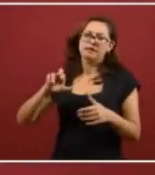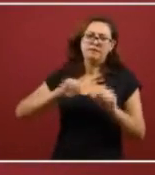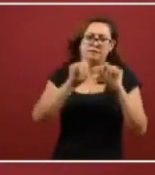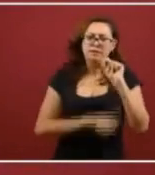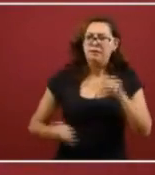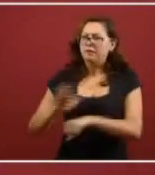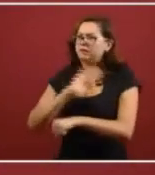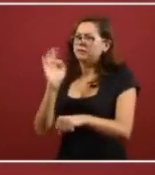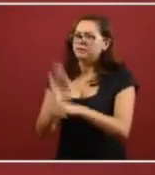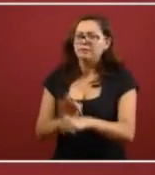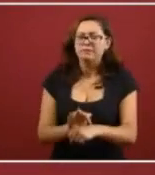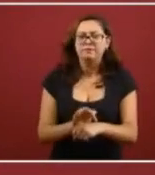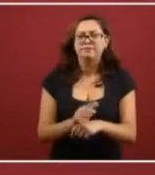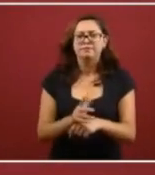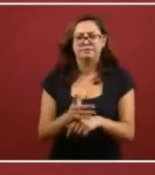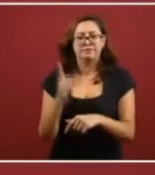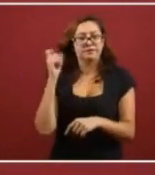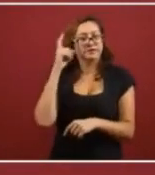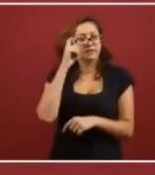Creo que